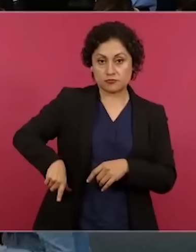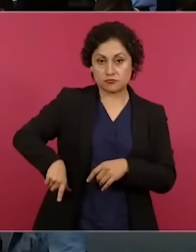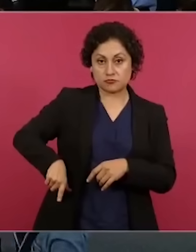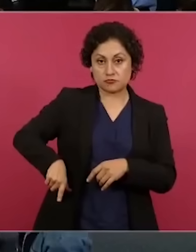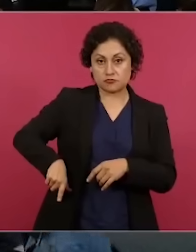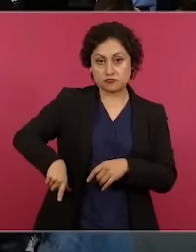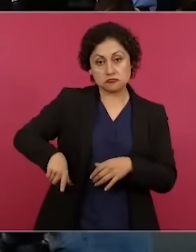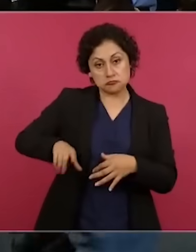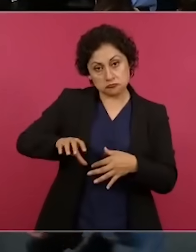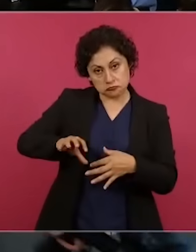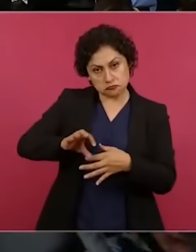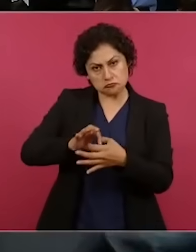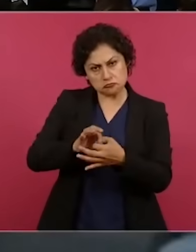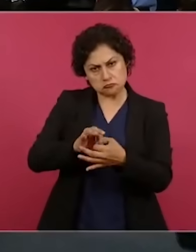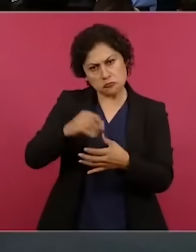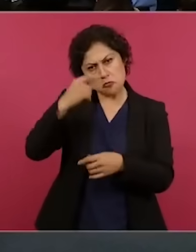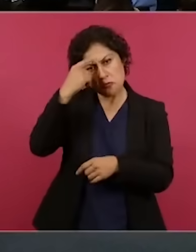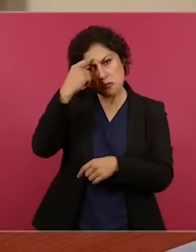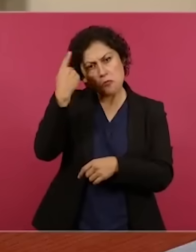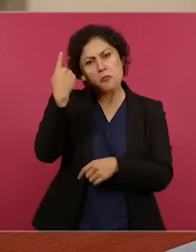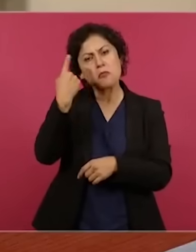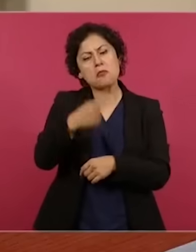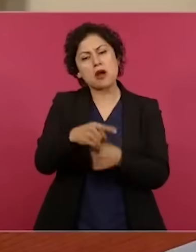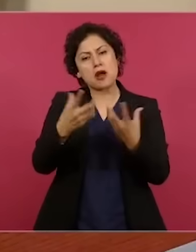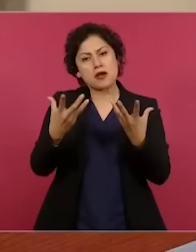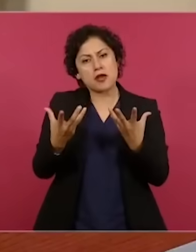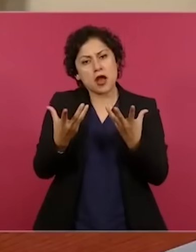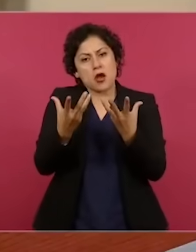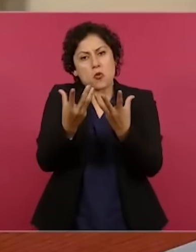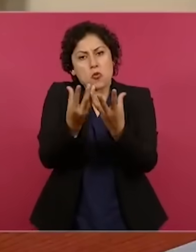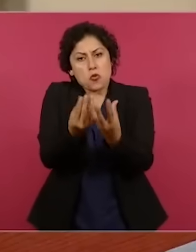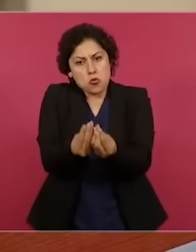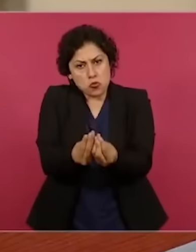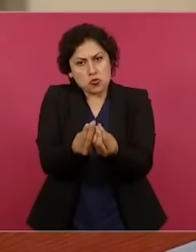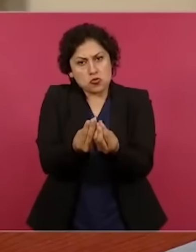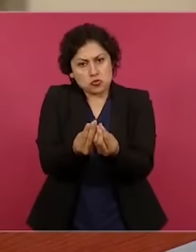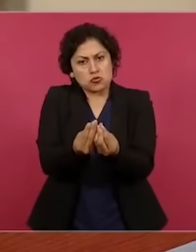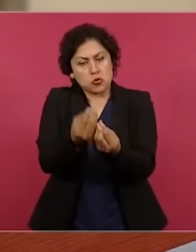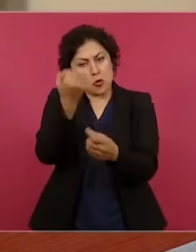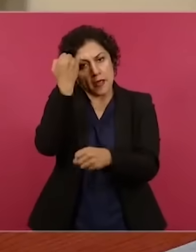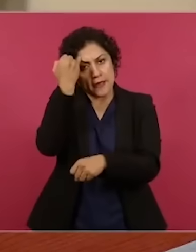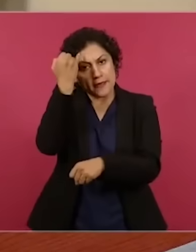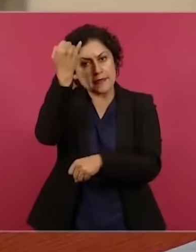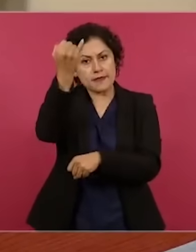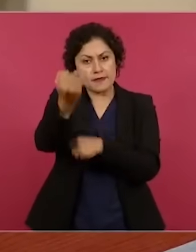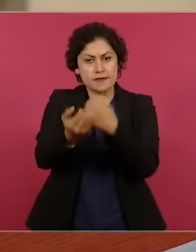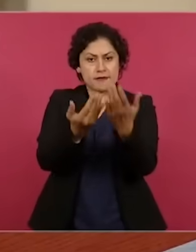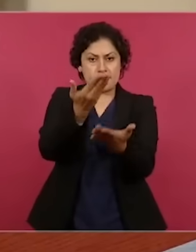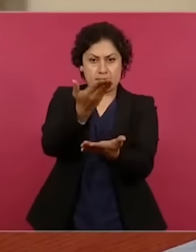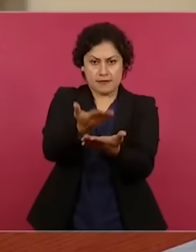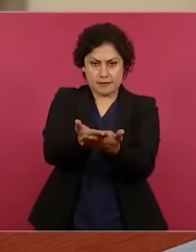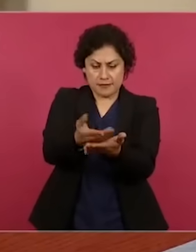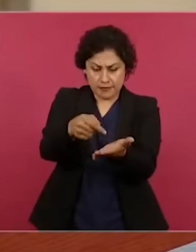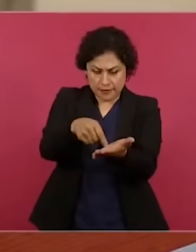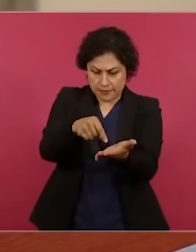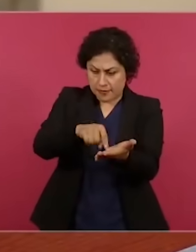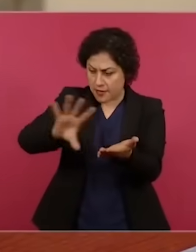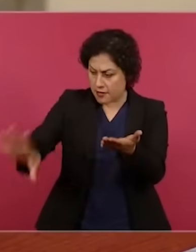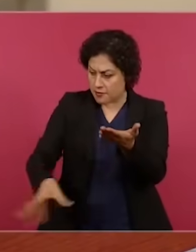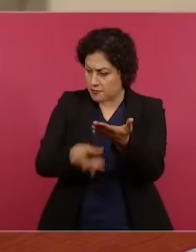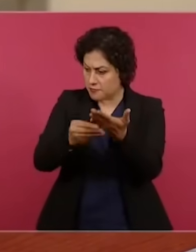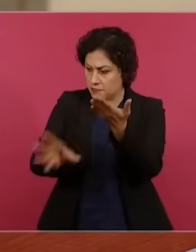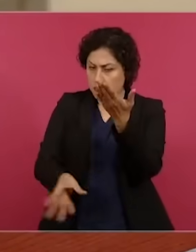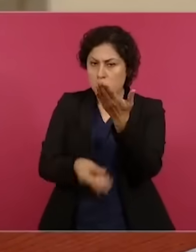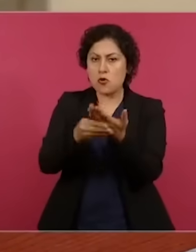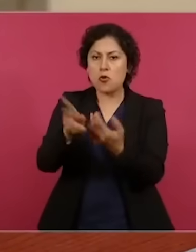formulando una idea que, complementada y sustentada con pruebas, nos lleve